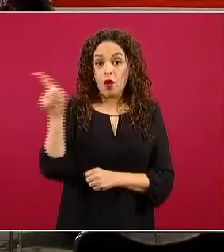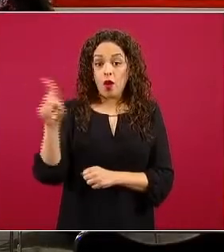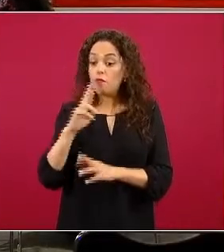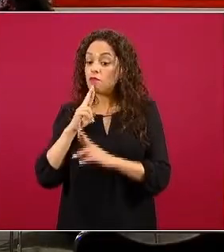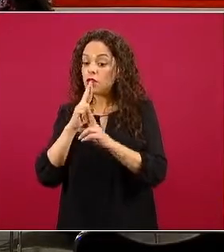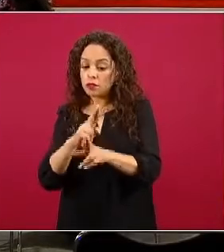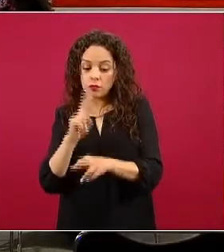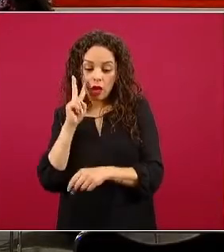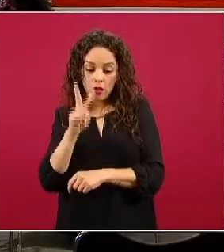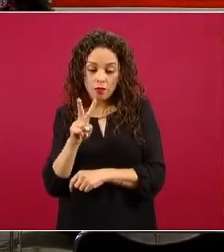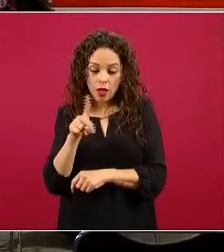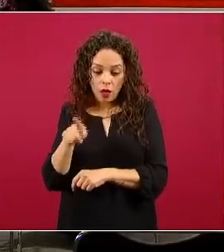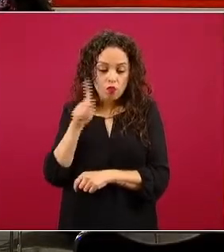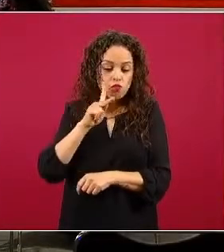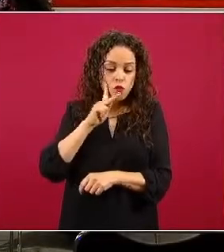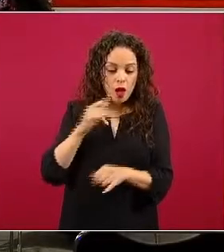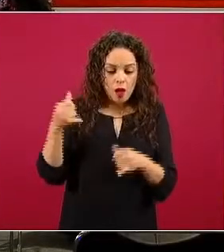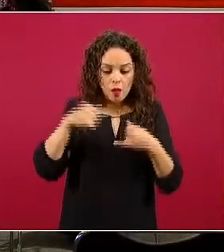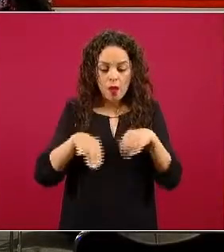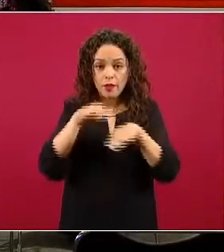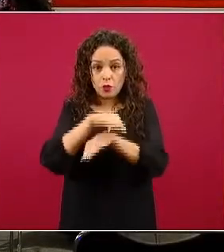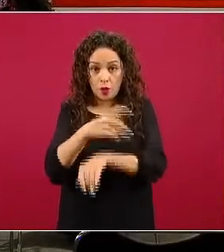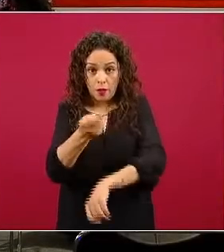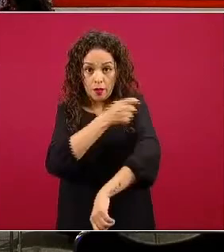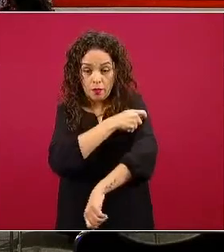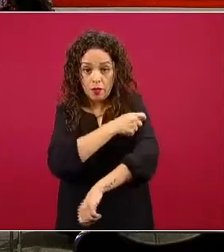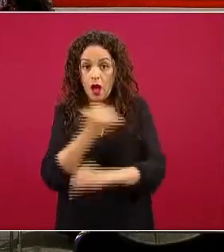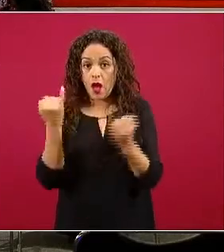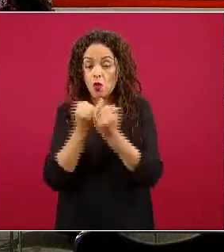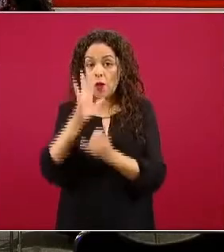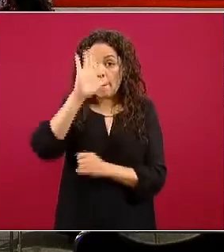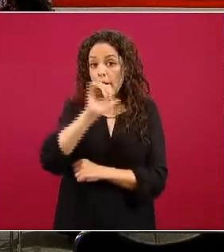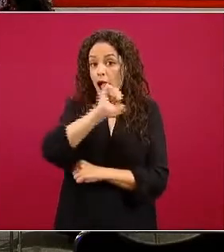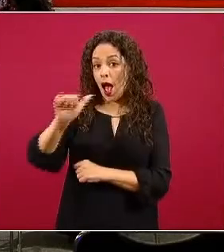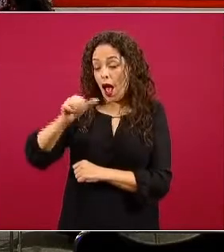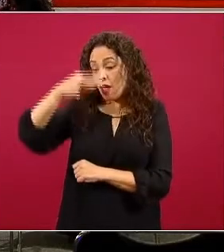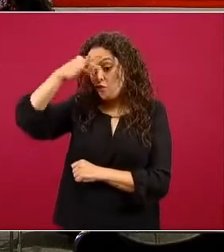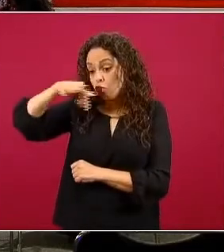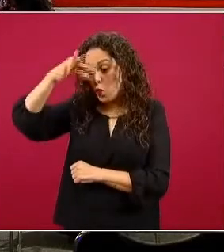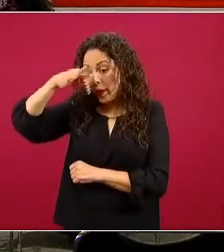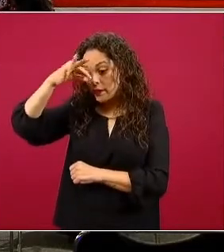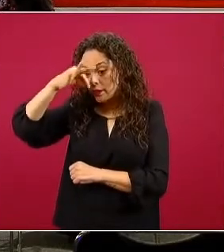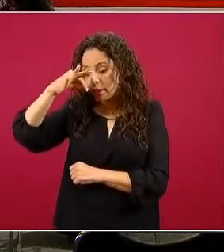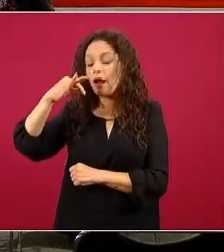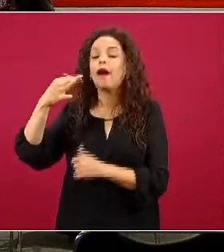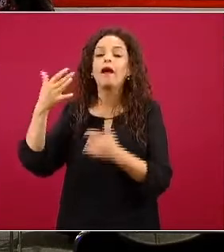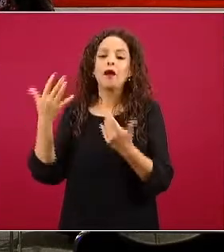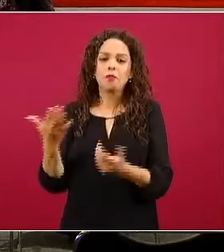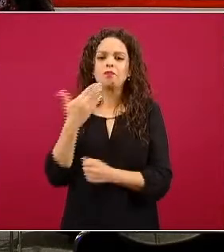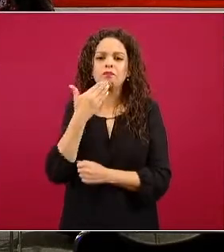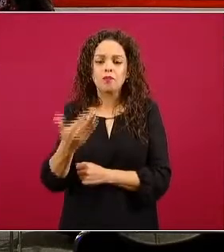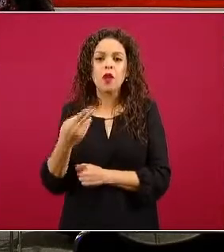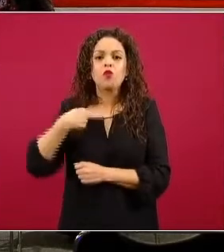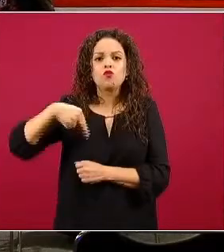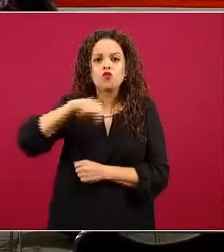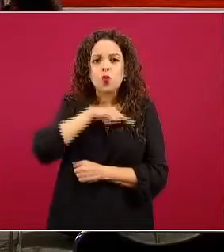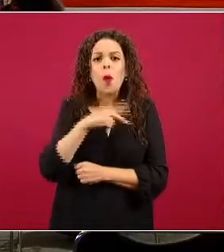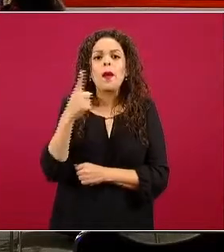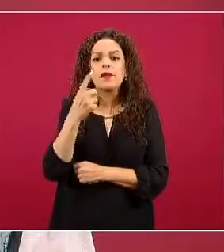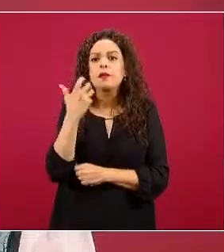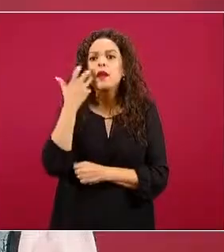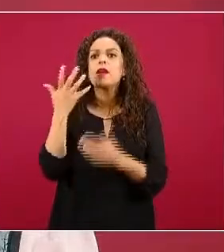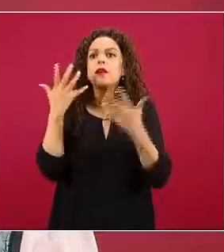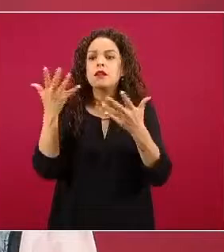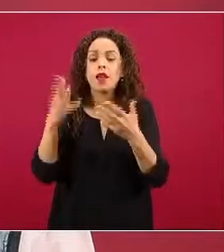ser extraordinario también, porque lo que queremos es que la gente no se muera. Y entonces, si la vacuna